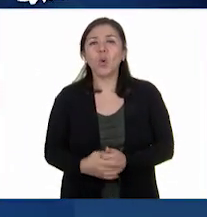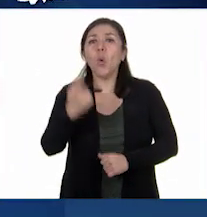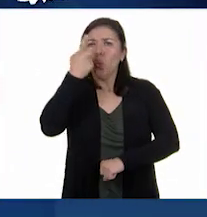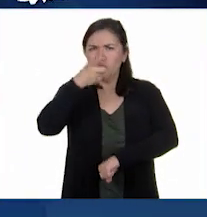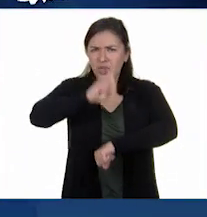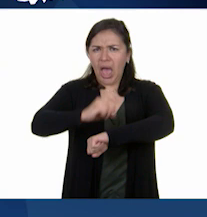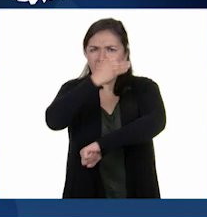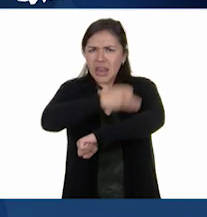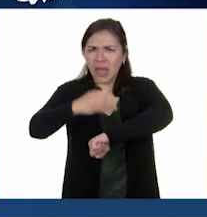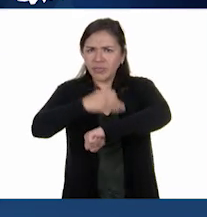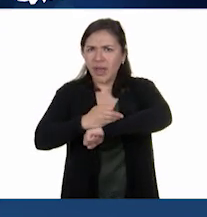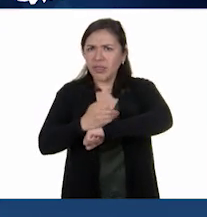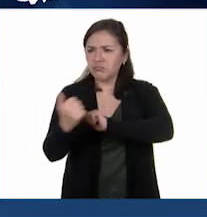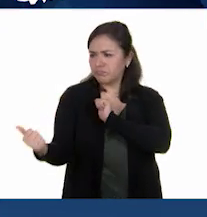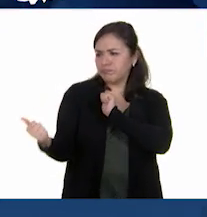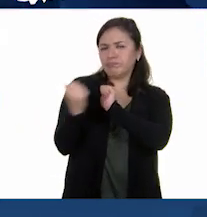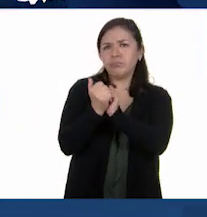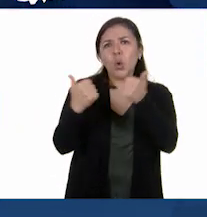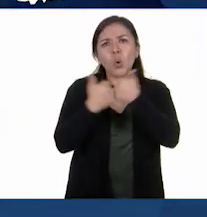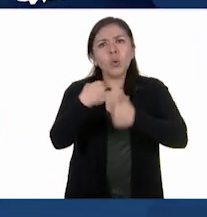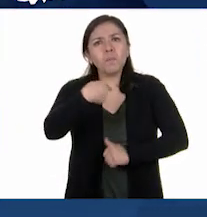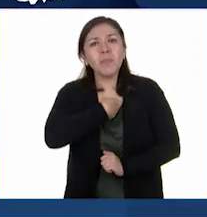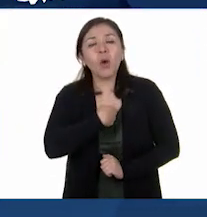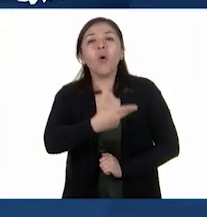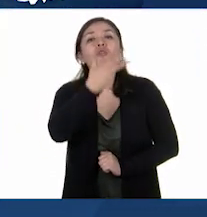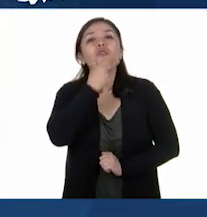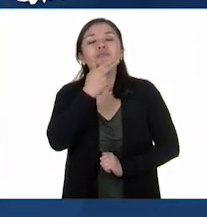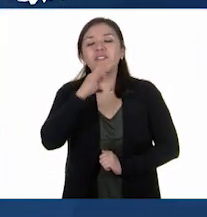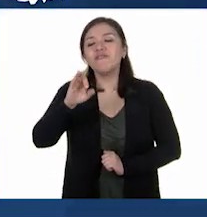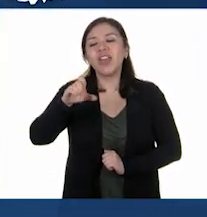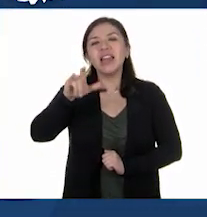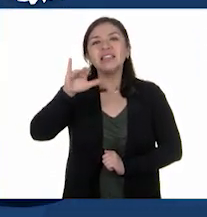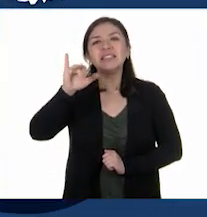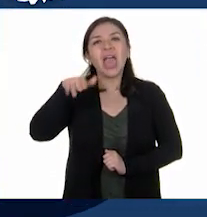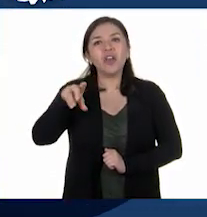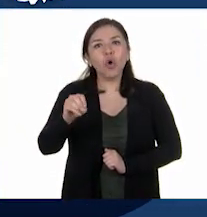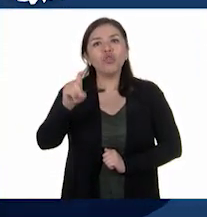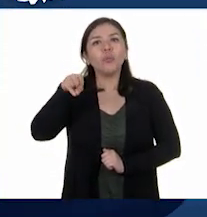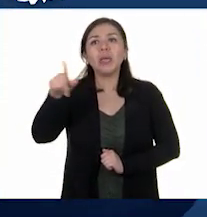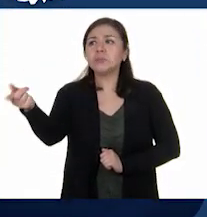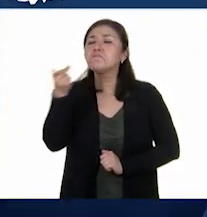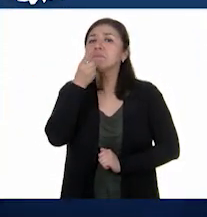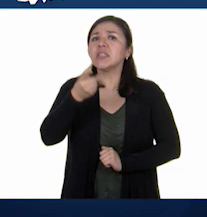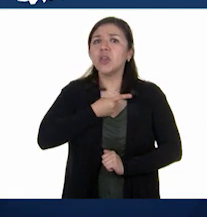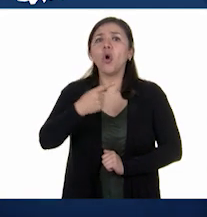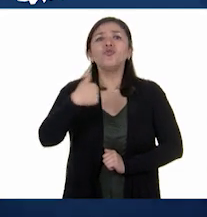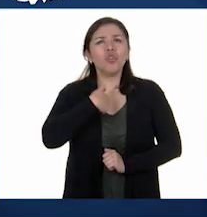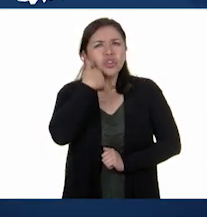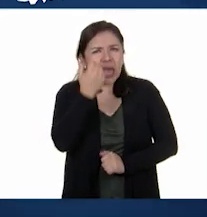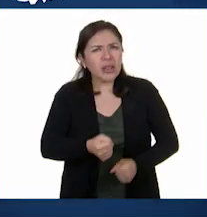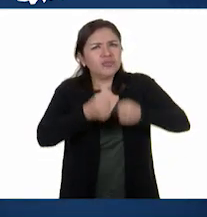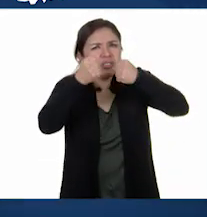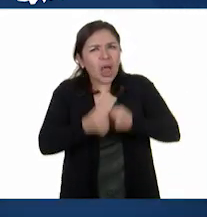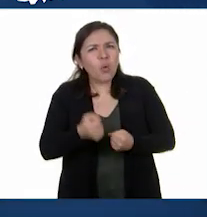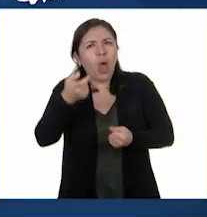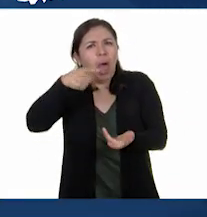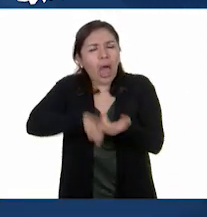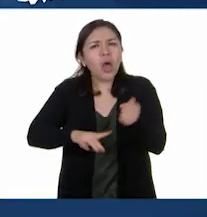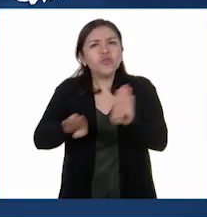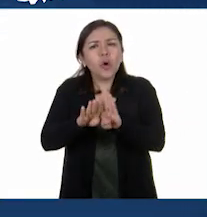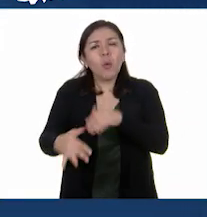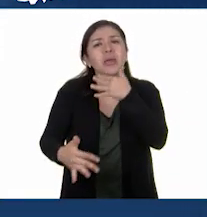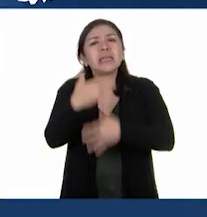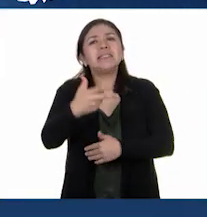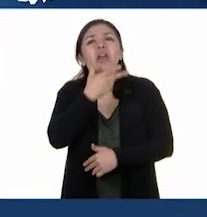conmigo a solas Feliciano Domínguez, que era uno de los comprometidos. Me dijo él, yo quería estar seguro de la calidad de los